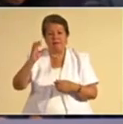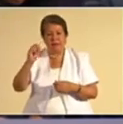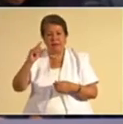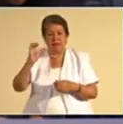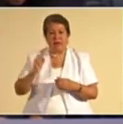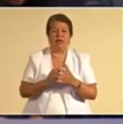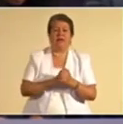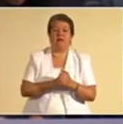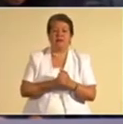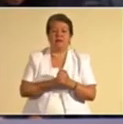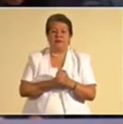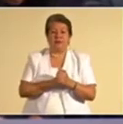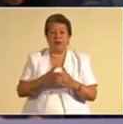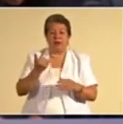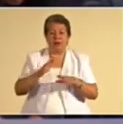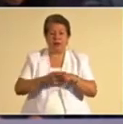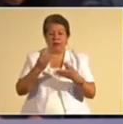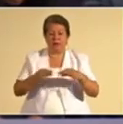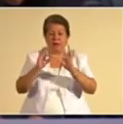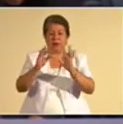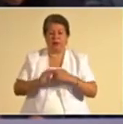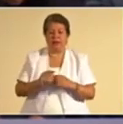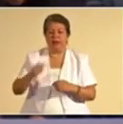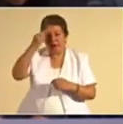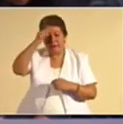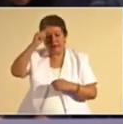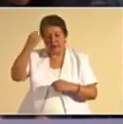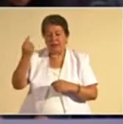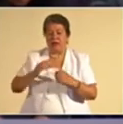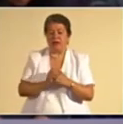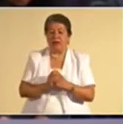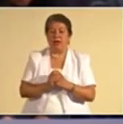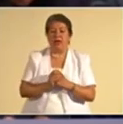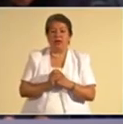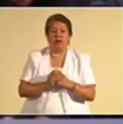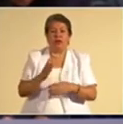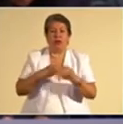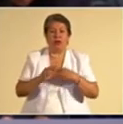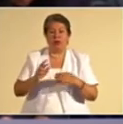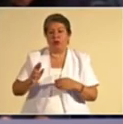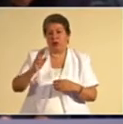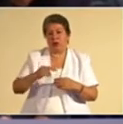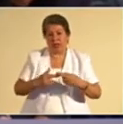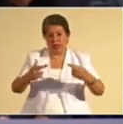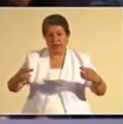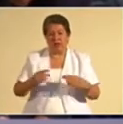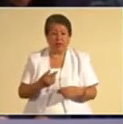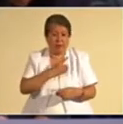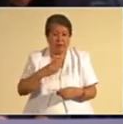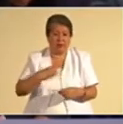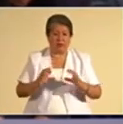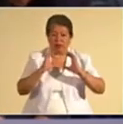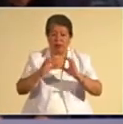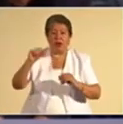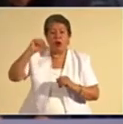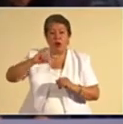ellas, y sobre todo facilitándoles la asesoría respectiva, me parece parte de lo que tenemos que cuidar. Hoy